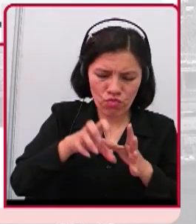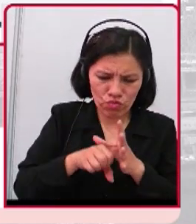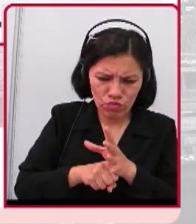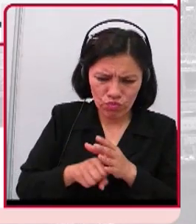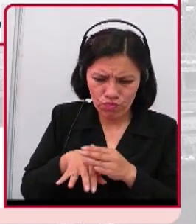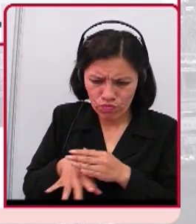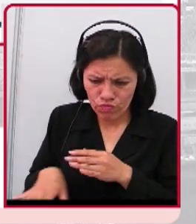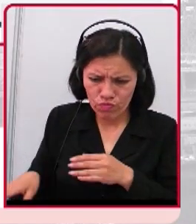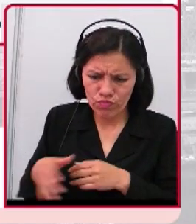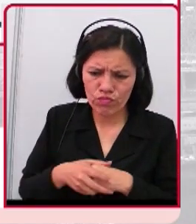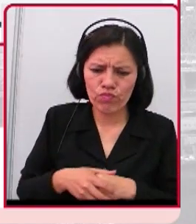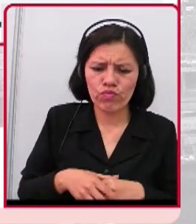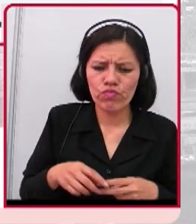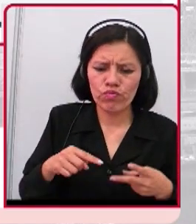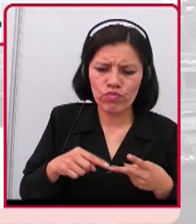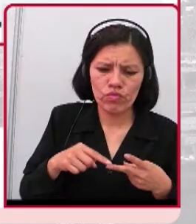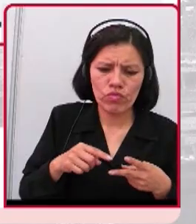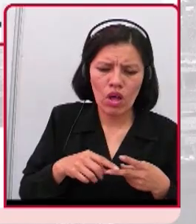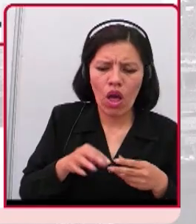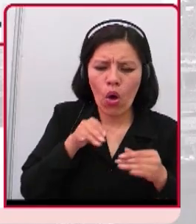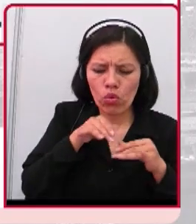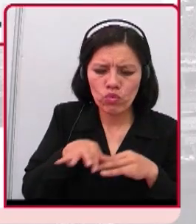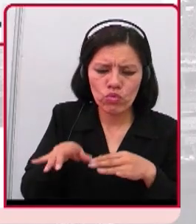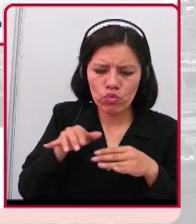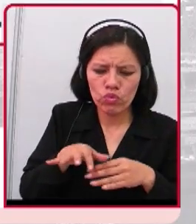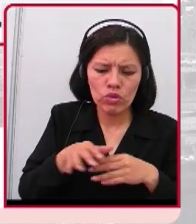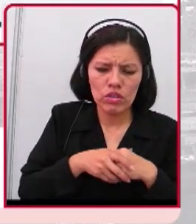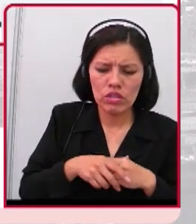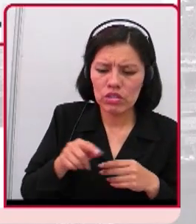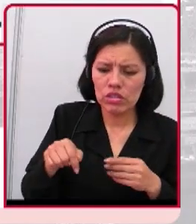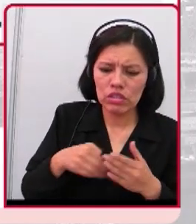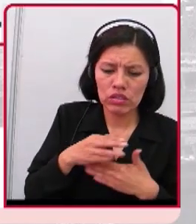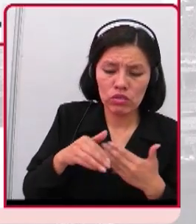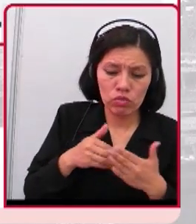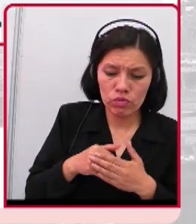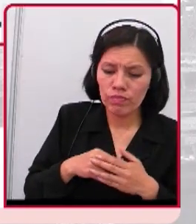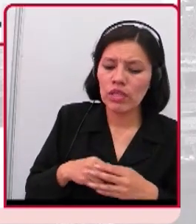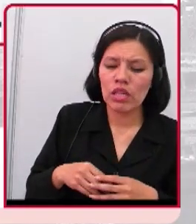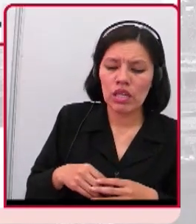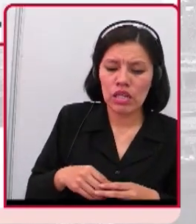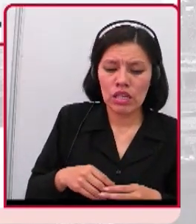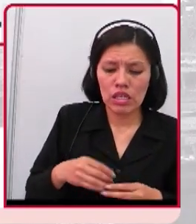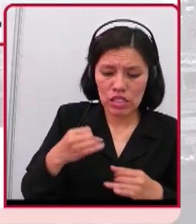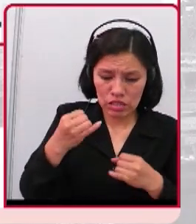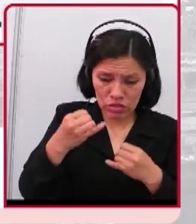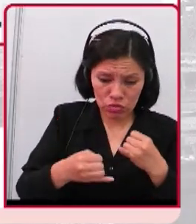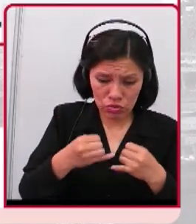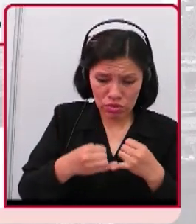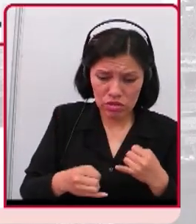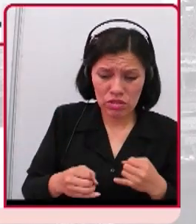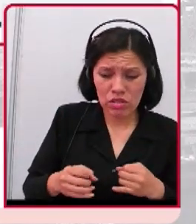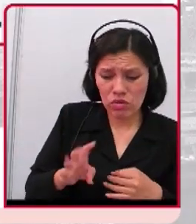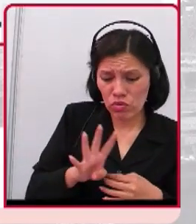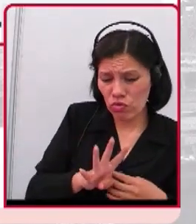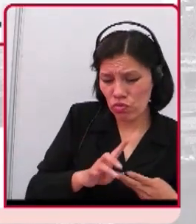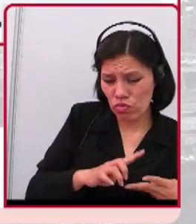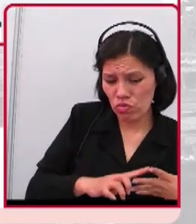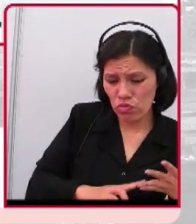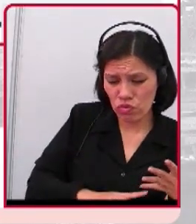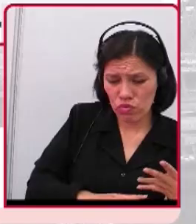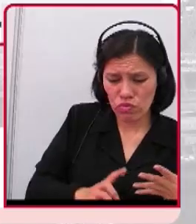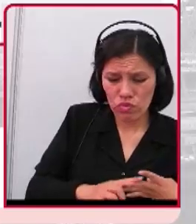porque es importante toda la carga a la que está sometido los espesadores. Y en las últimas 4 incluimos lo que es